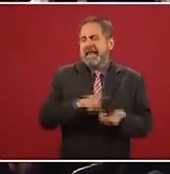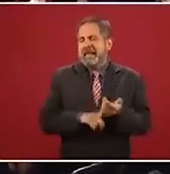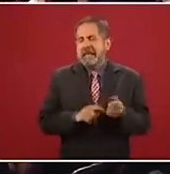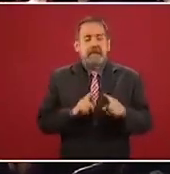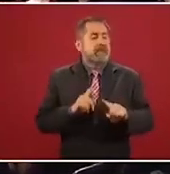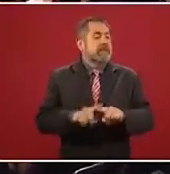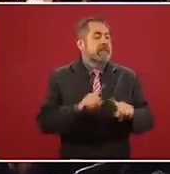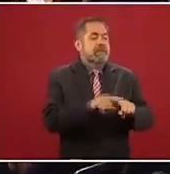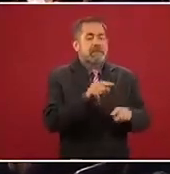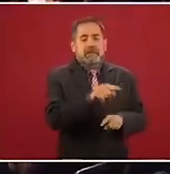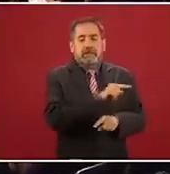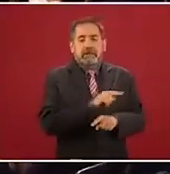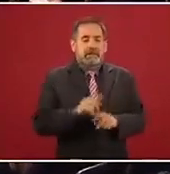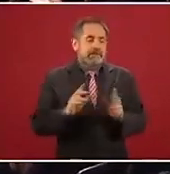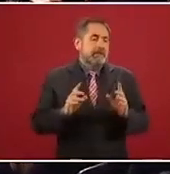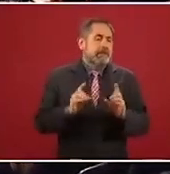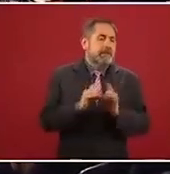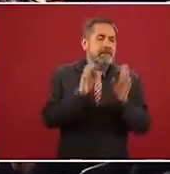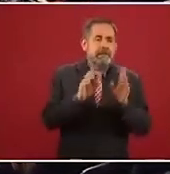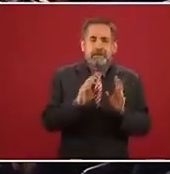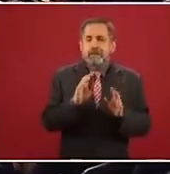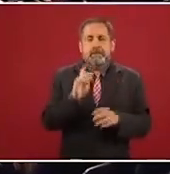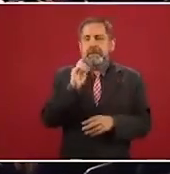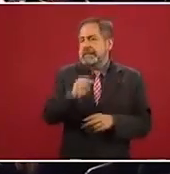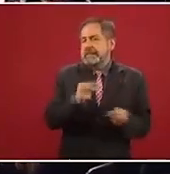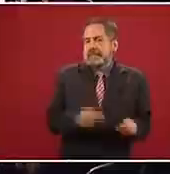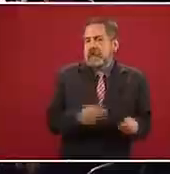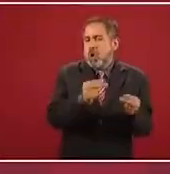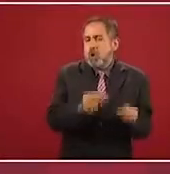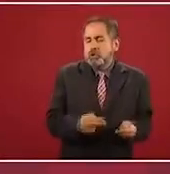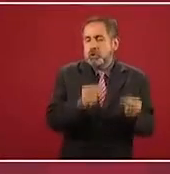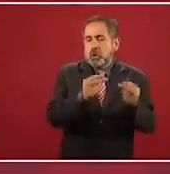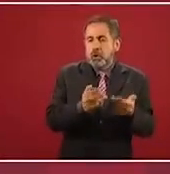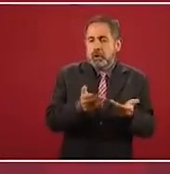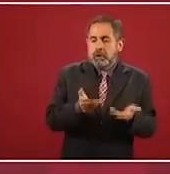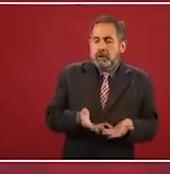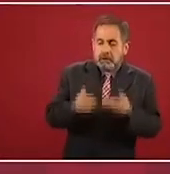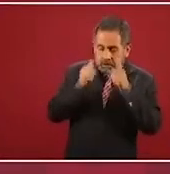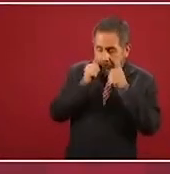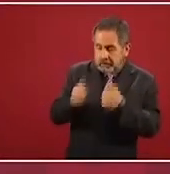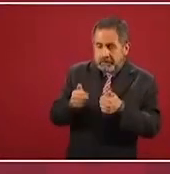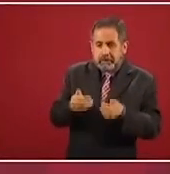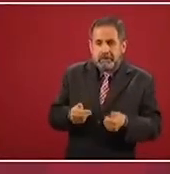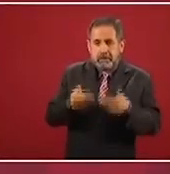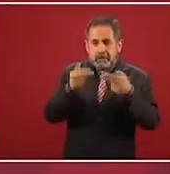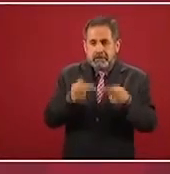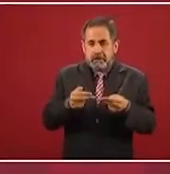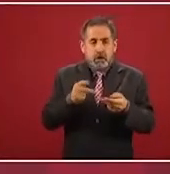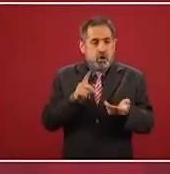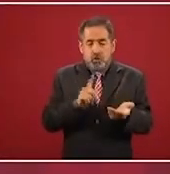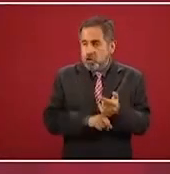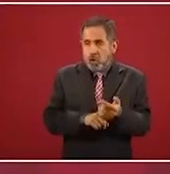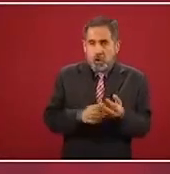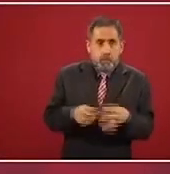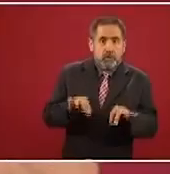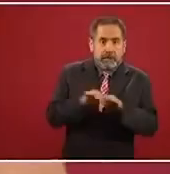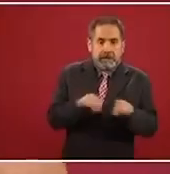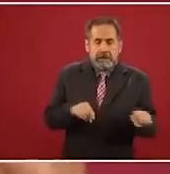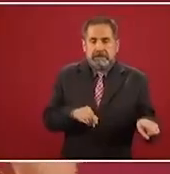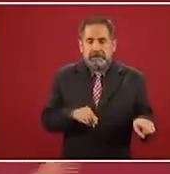distintas aventuras comerciales en donde se dan servicios, en su mayoría no esenciales,